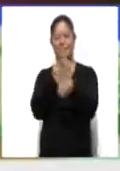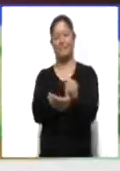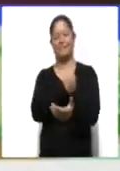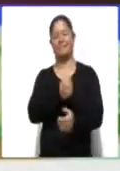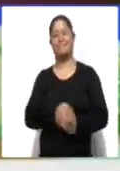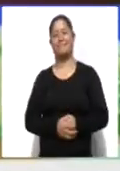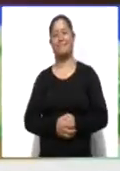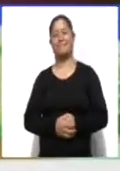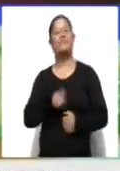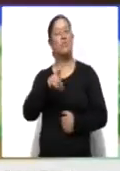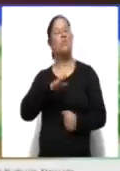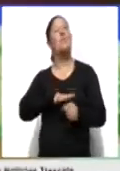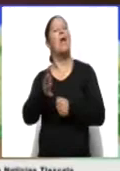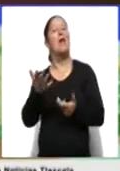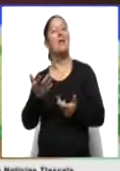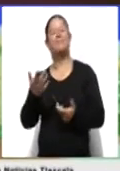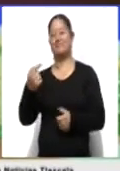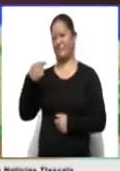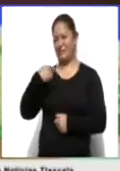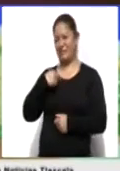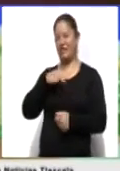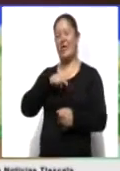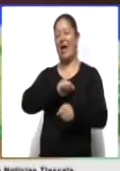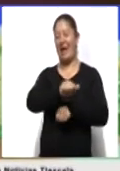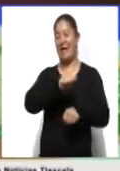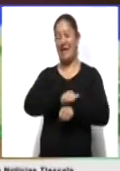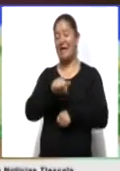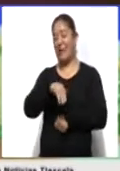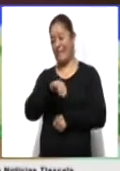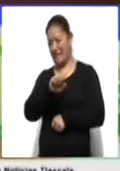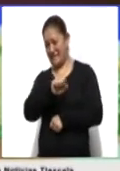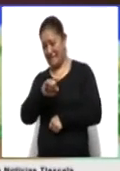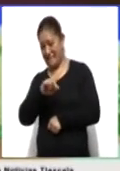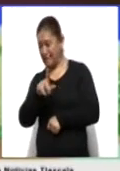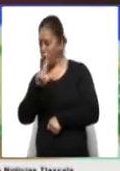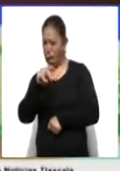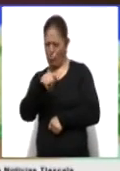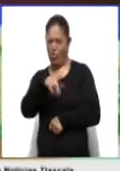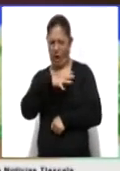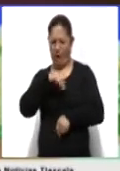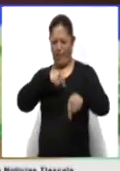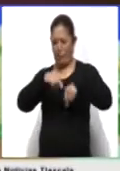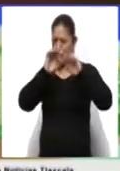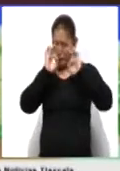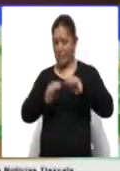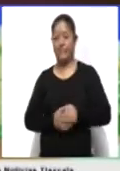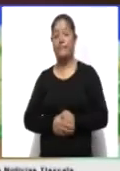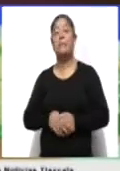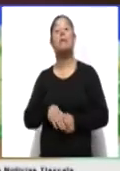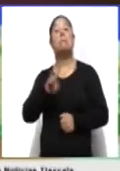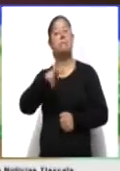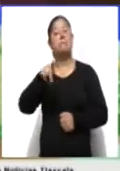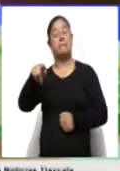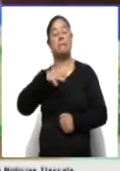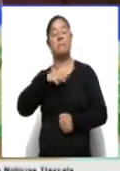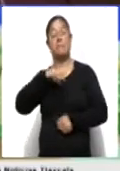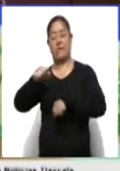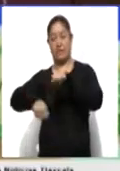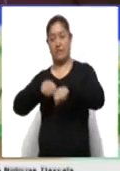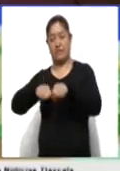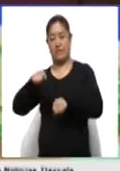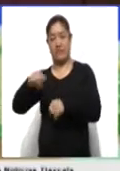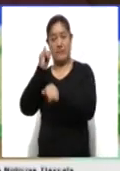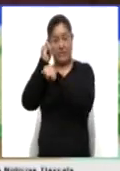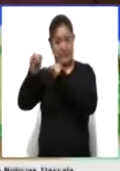¿Cuál es su favorito? Yo voy con Argentina y no es porque esté Lionel Messi, sino han desarrollado un buen fútbol. Y por cierto, antes de despedirme, la Unión Ciclista Internacional confirmó